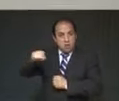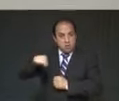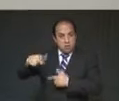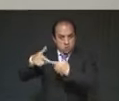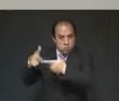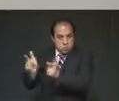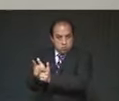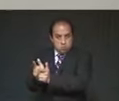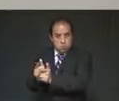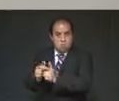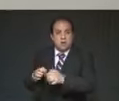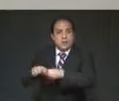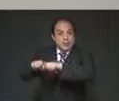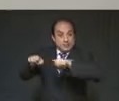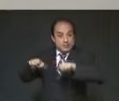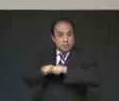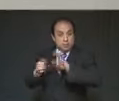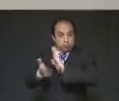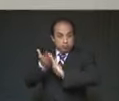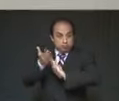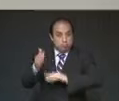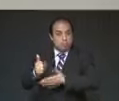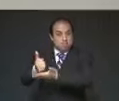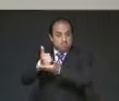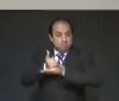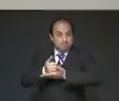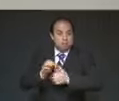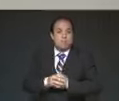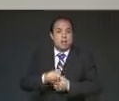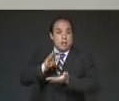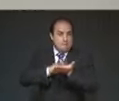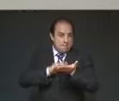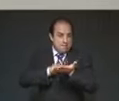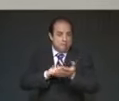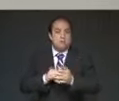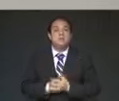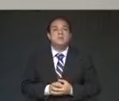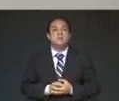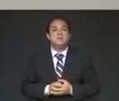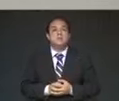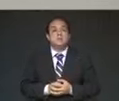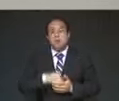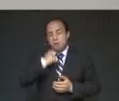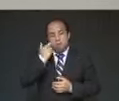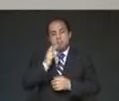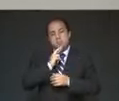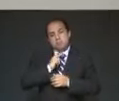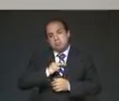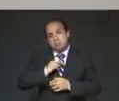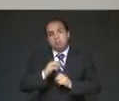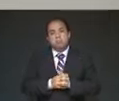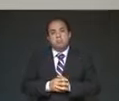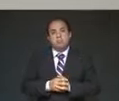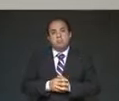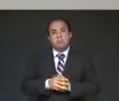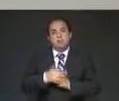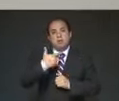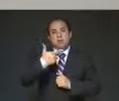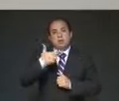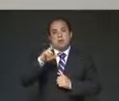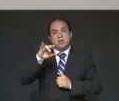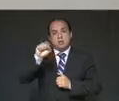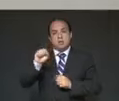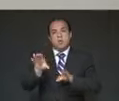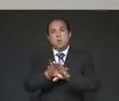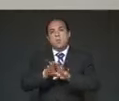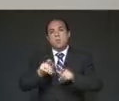equipo constructor. Ellos nos ayudaron a esta solicitud y si nos quiere contestar también Guinness, ¿cómo es que